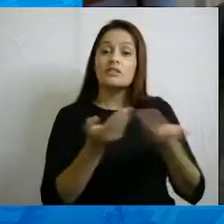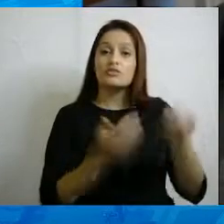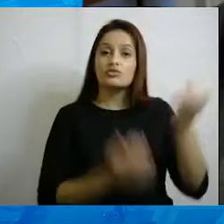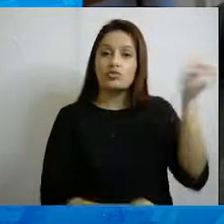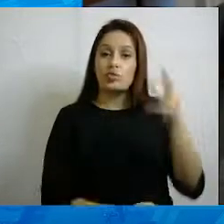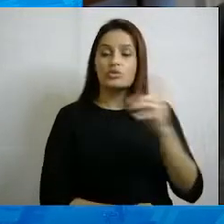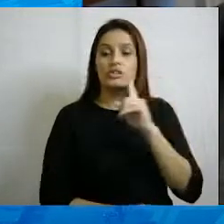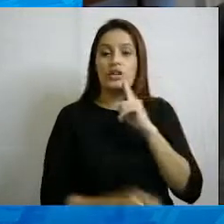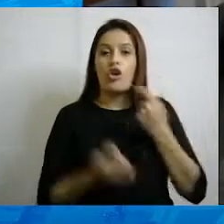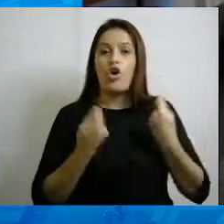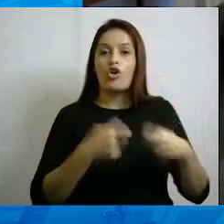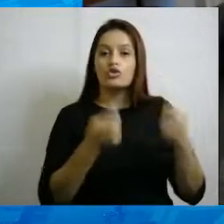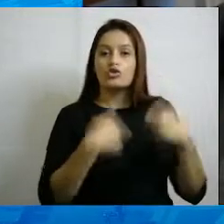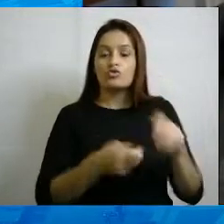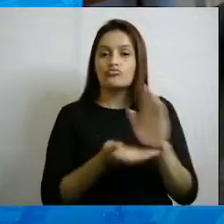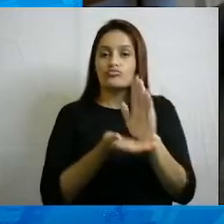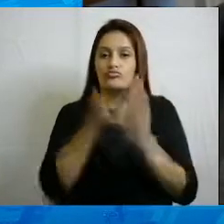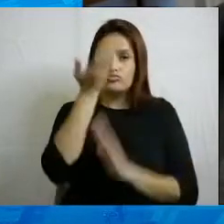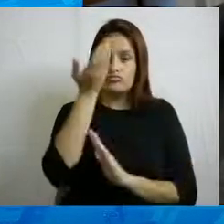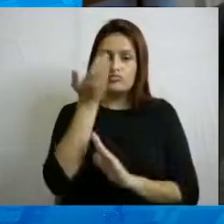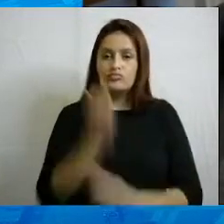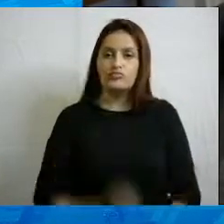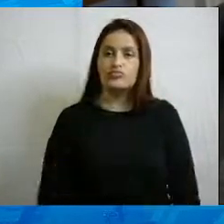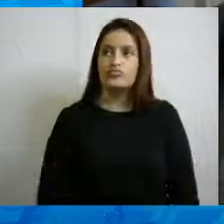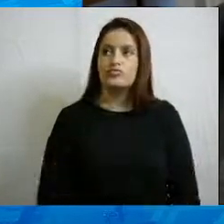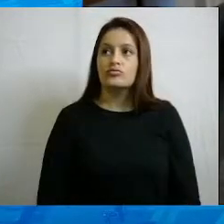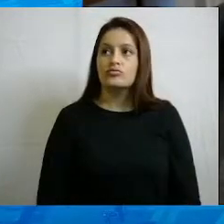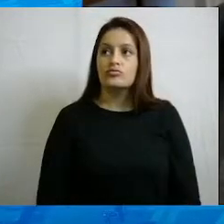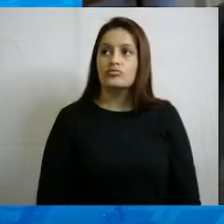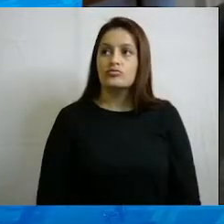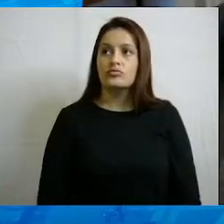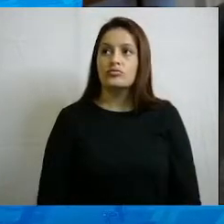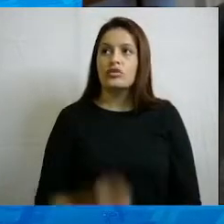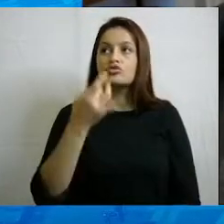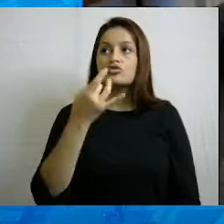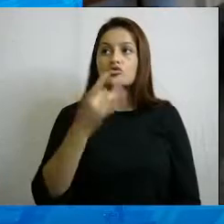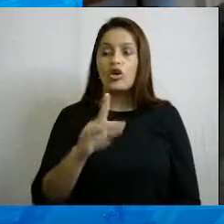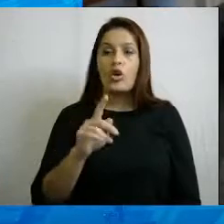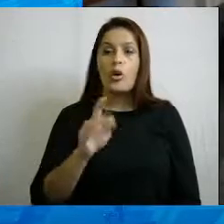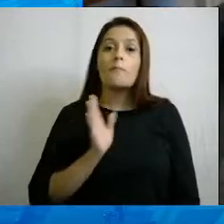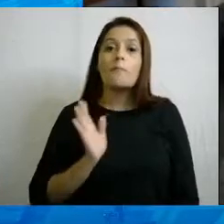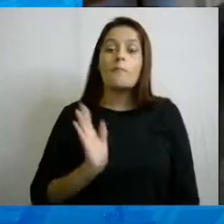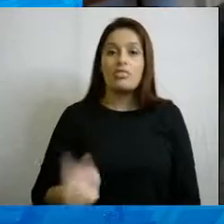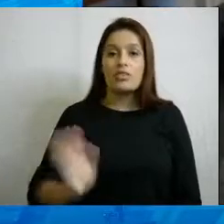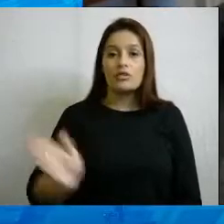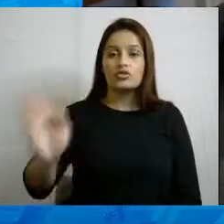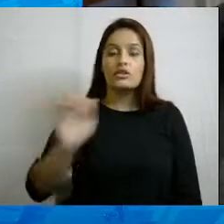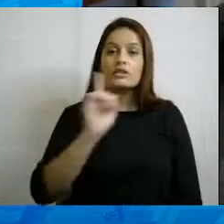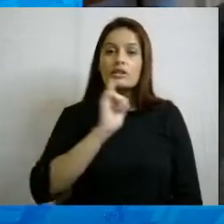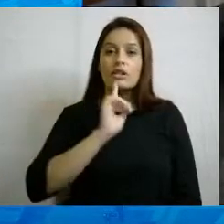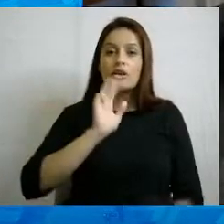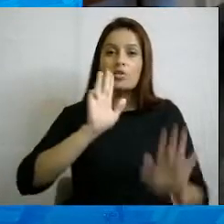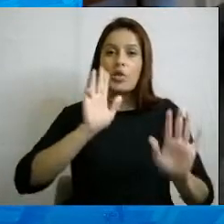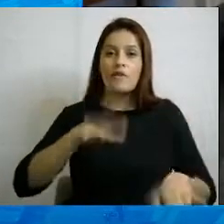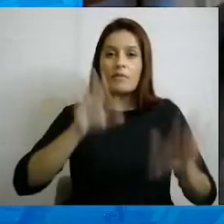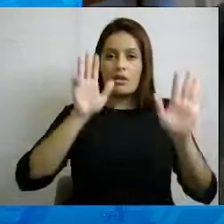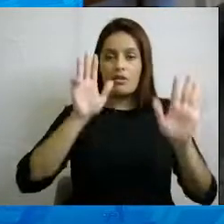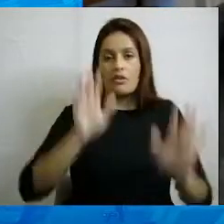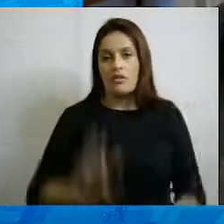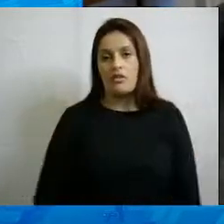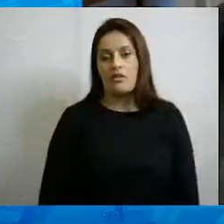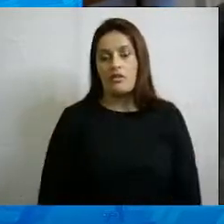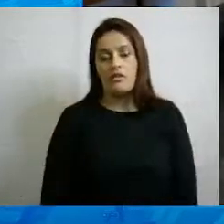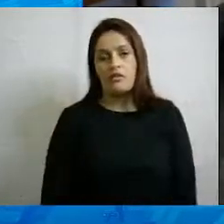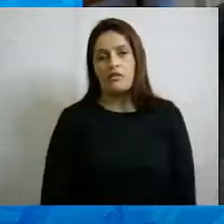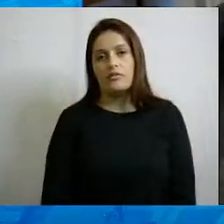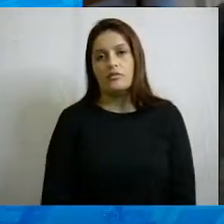un costo altísimo. Solo el cobro de mantención son 9,000 pesos, el